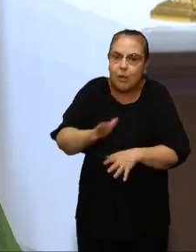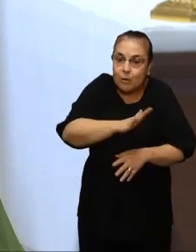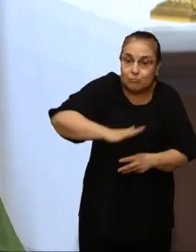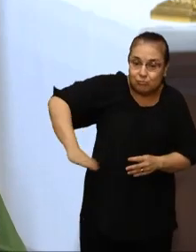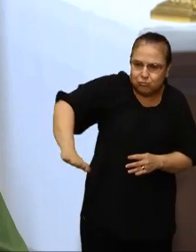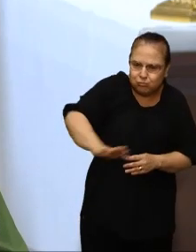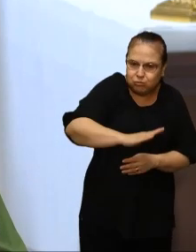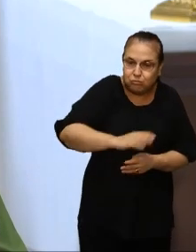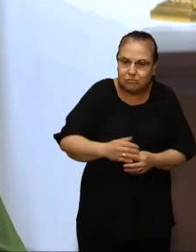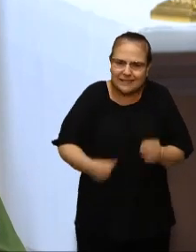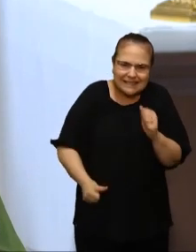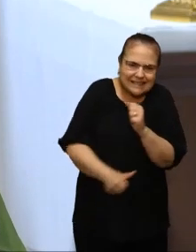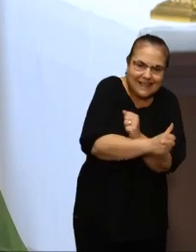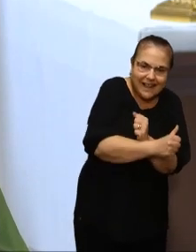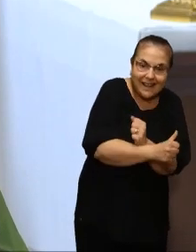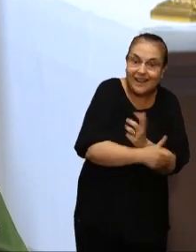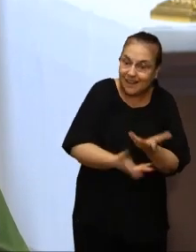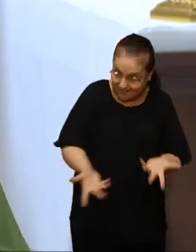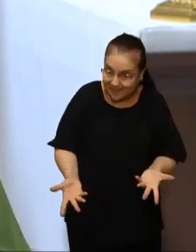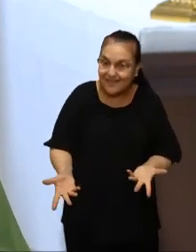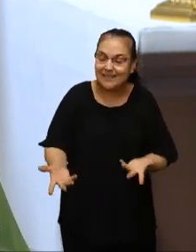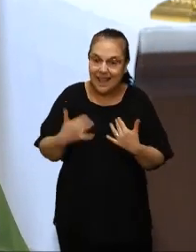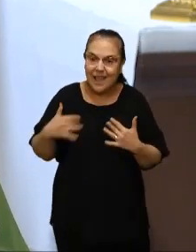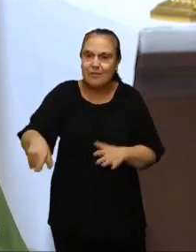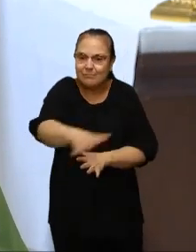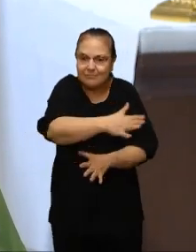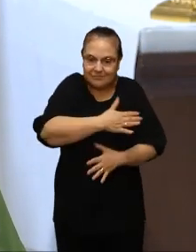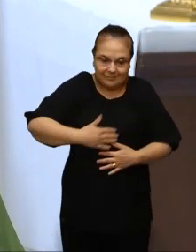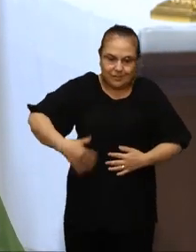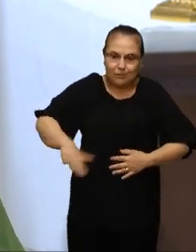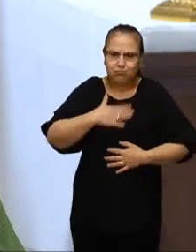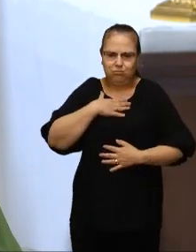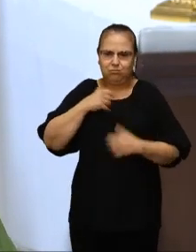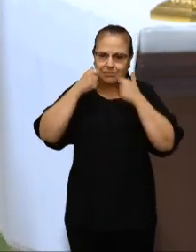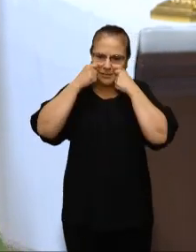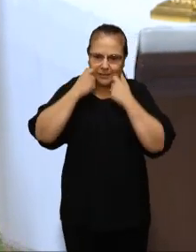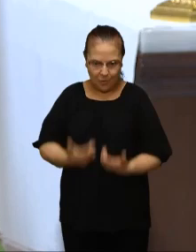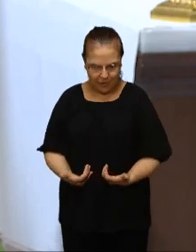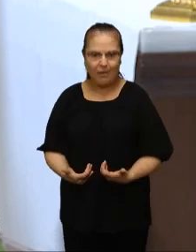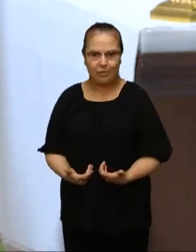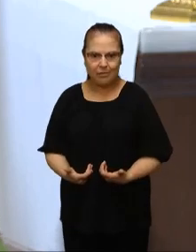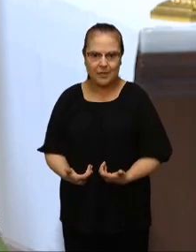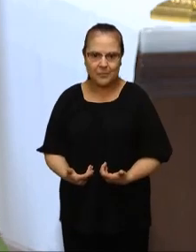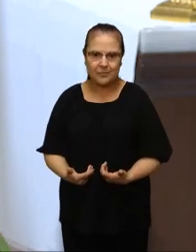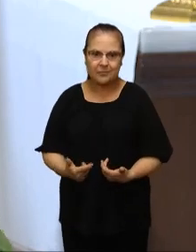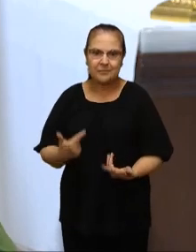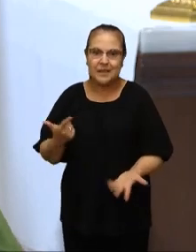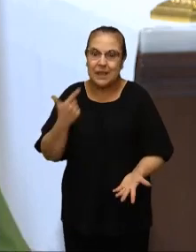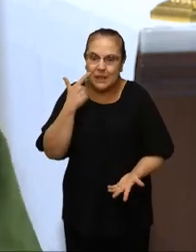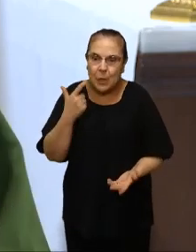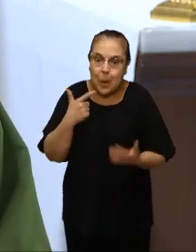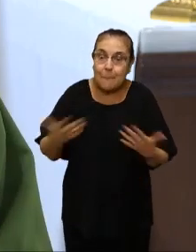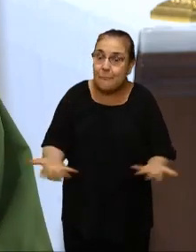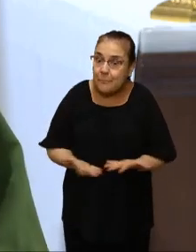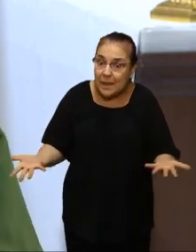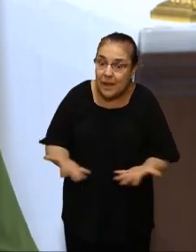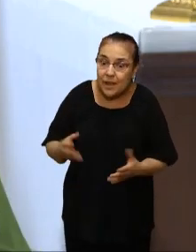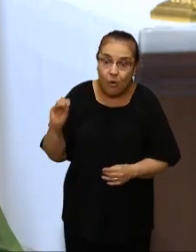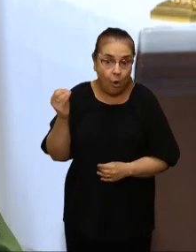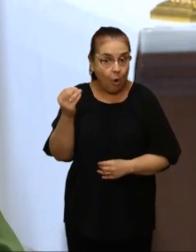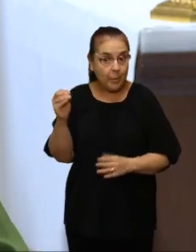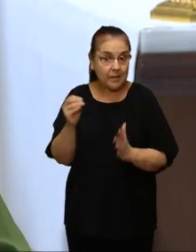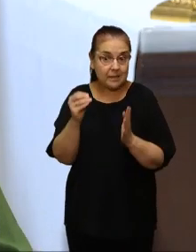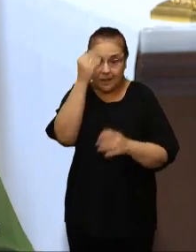comodidades, de nuestras seguridades. O como decía aquella joven, ¿verdad? Decía: ¿cuál es el mayor peligro de los jóvenes